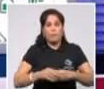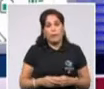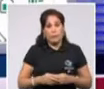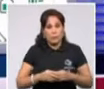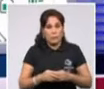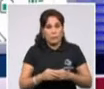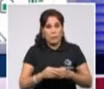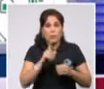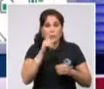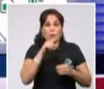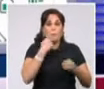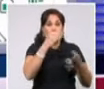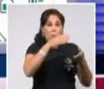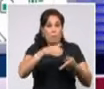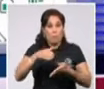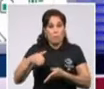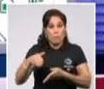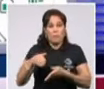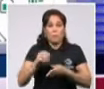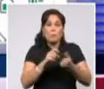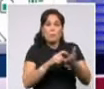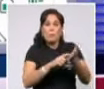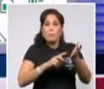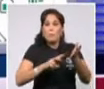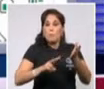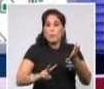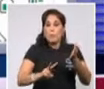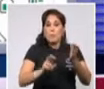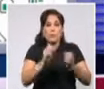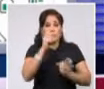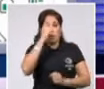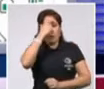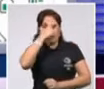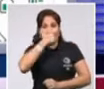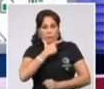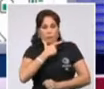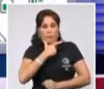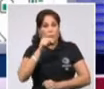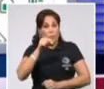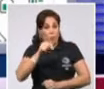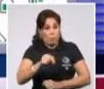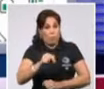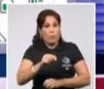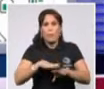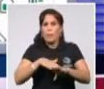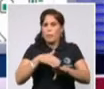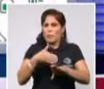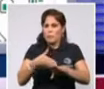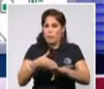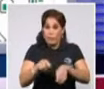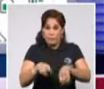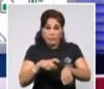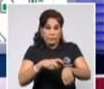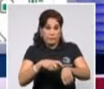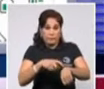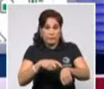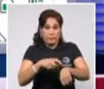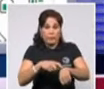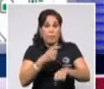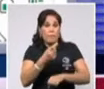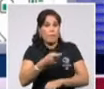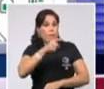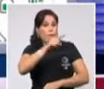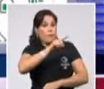un fallecido en la provincia de Ciego de Ávila. Y cabe destacar que en estos momentos, desde ayer,